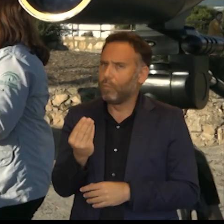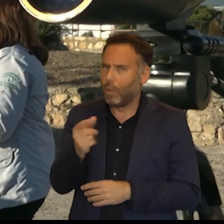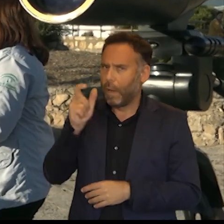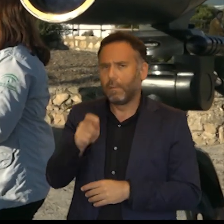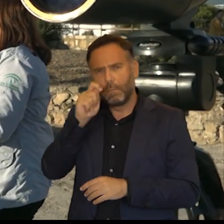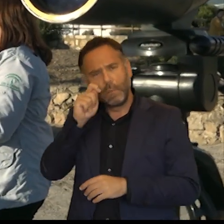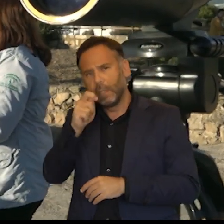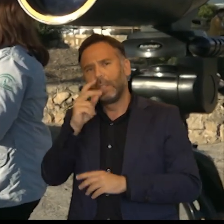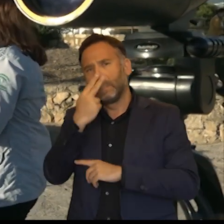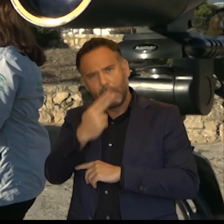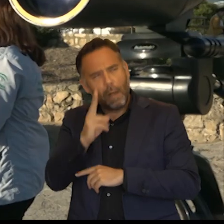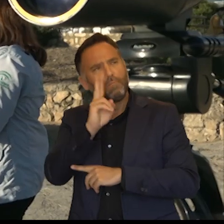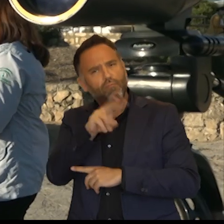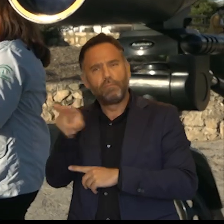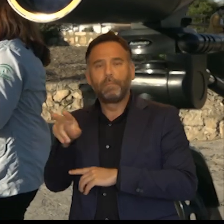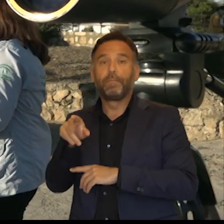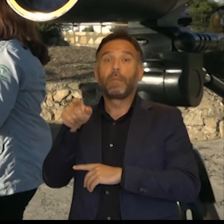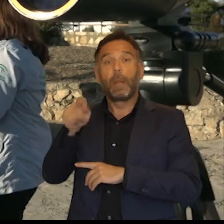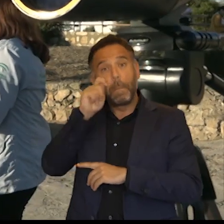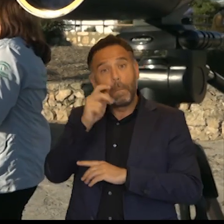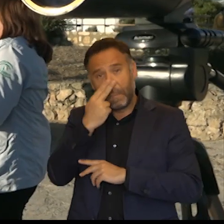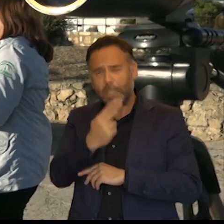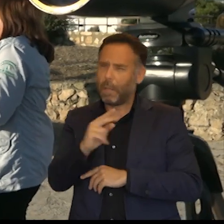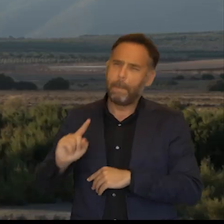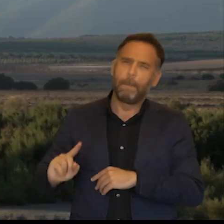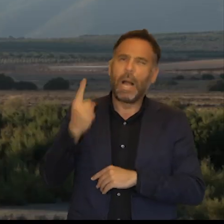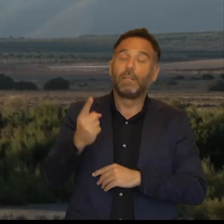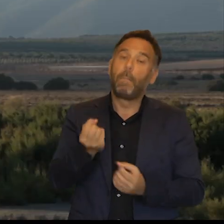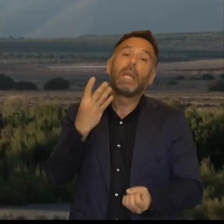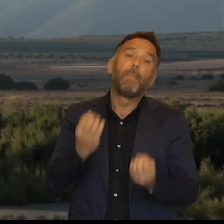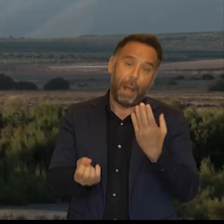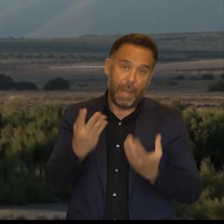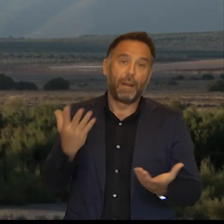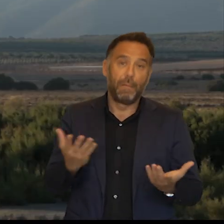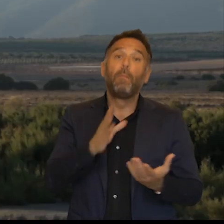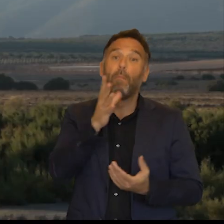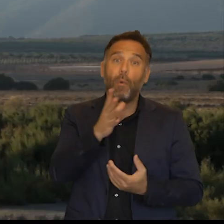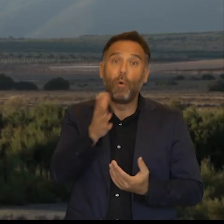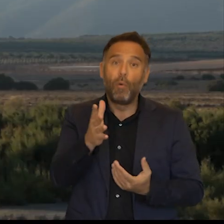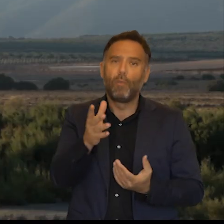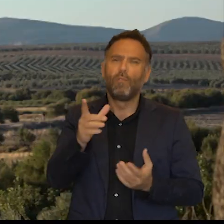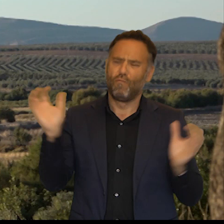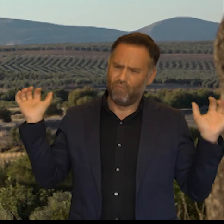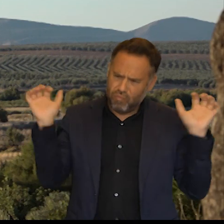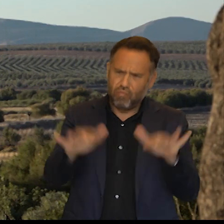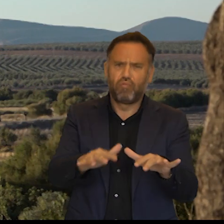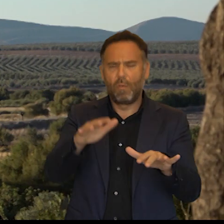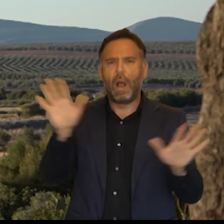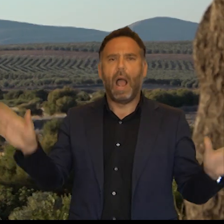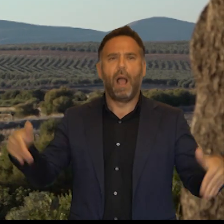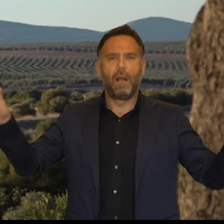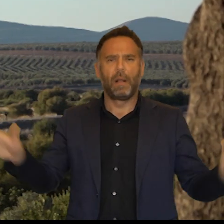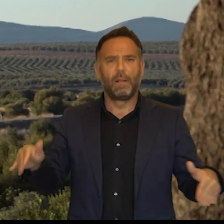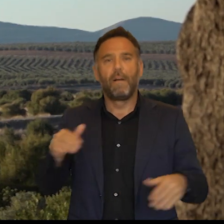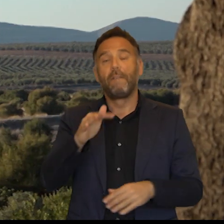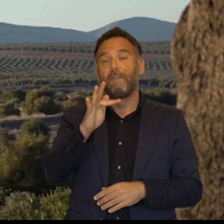año, vienen muchas visitas. Normalmente las visitas más fuertes, digamos, en la primavera, porque es cuando en cantidad están los flamencos